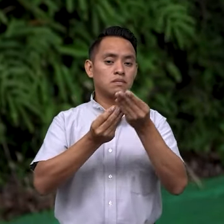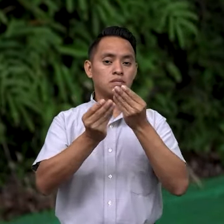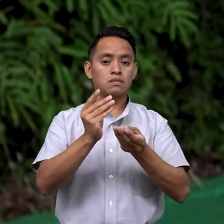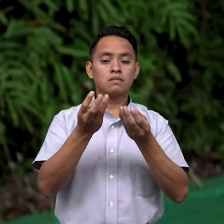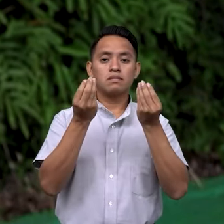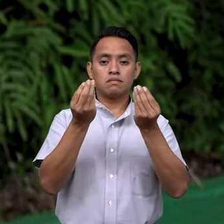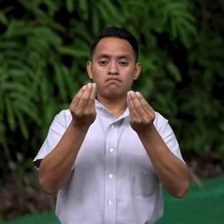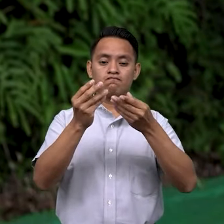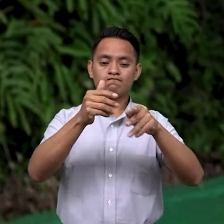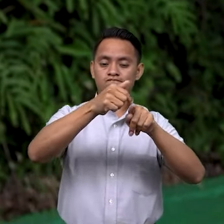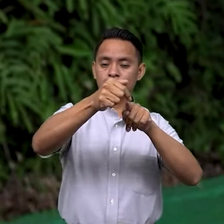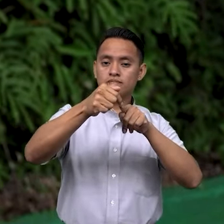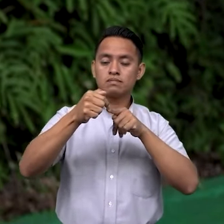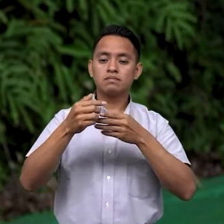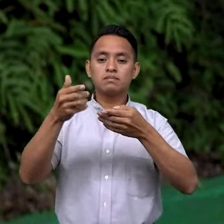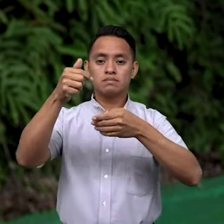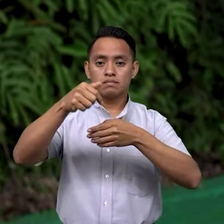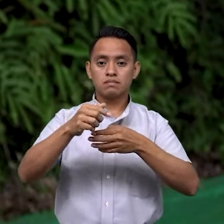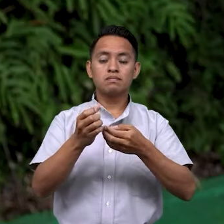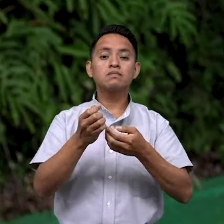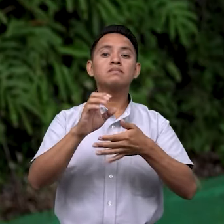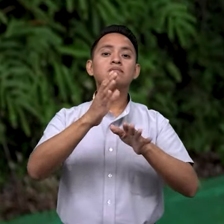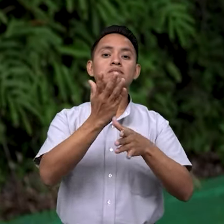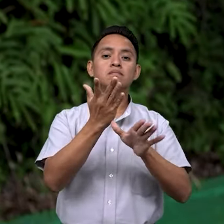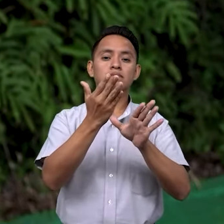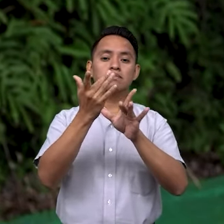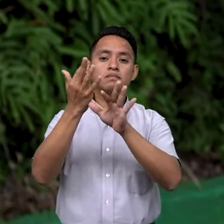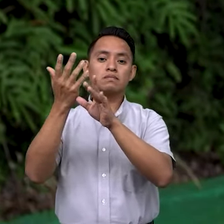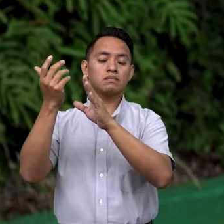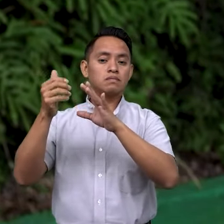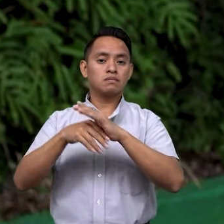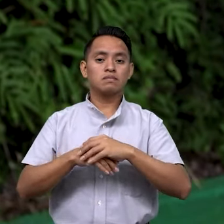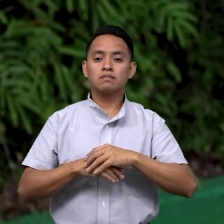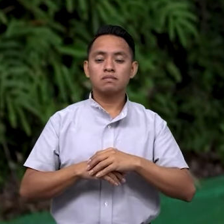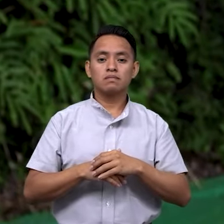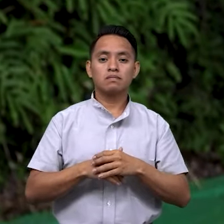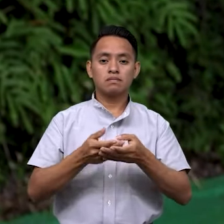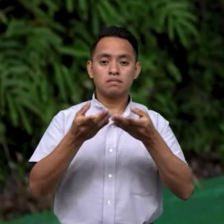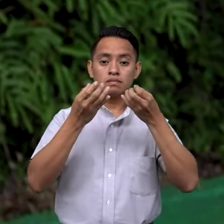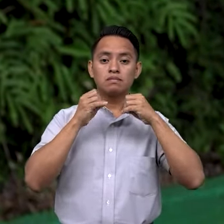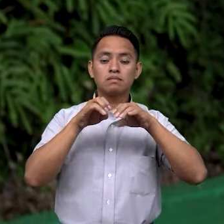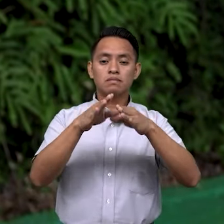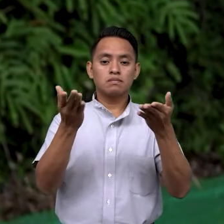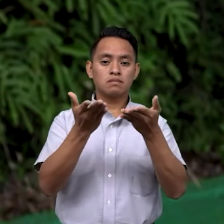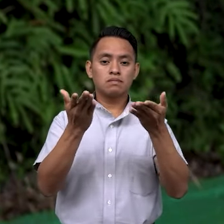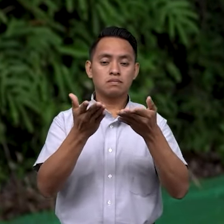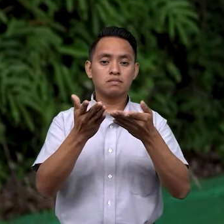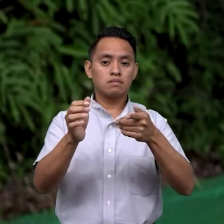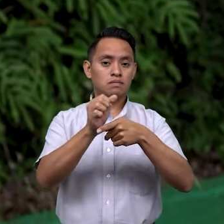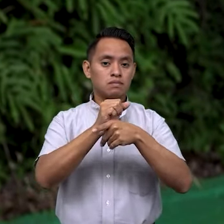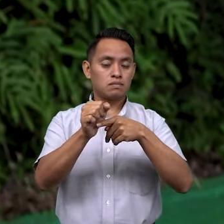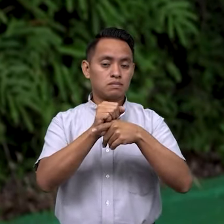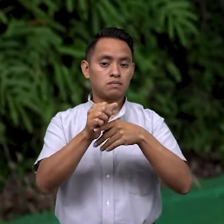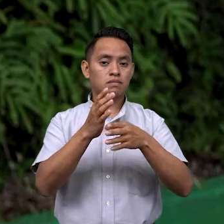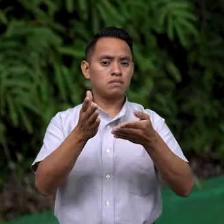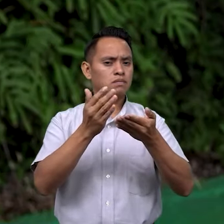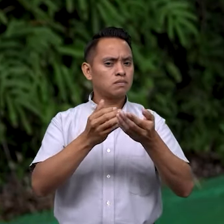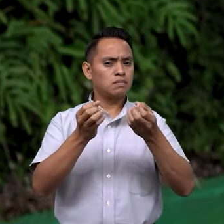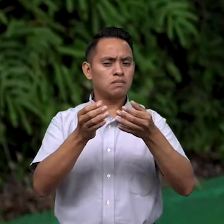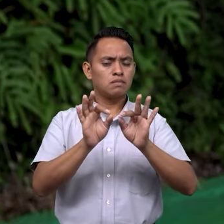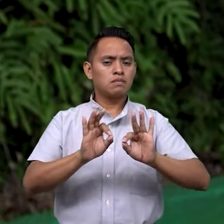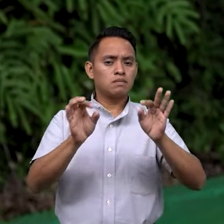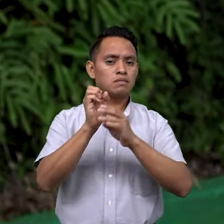muchos municipios. Uno de estos es San Juan del Sur. Veamos en el siguiente reporte cómo la preparación de este municipio altamente